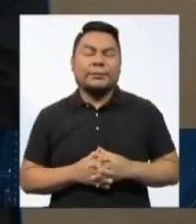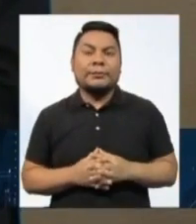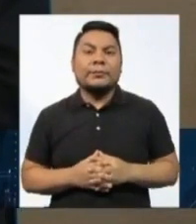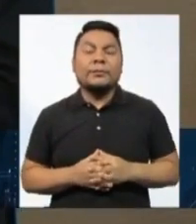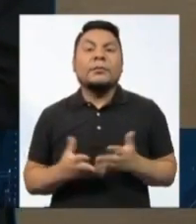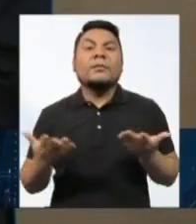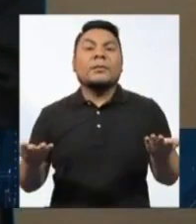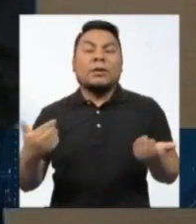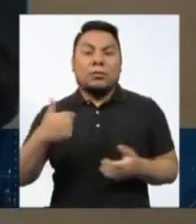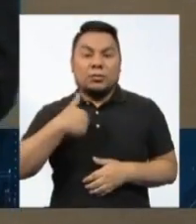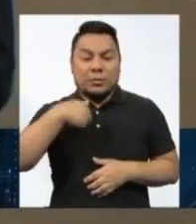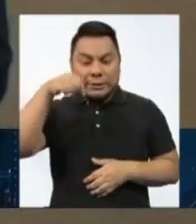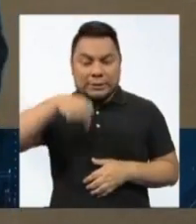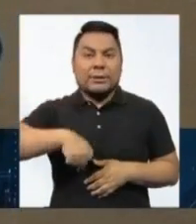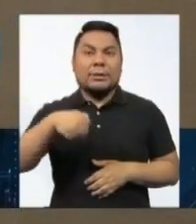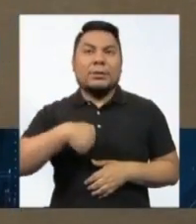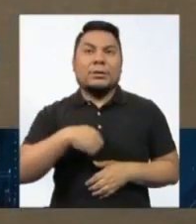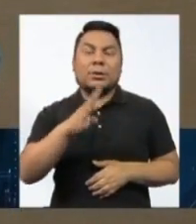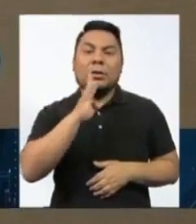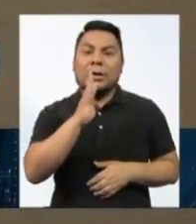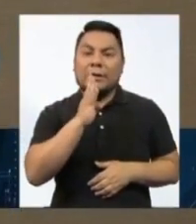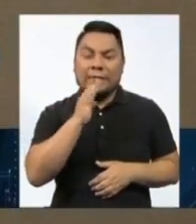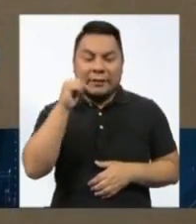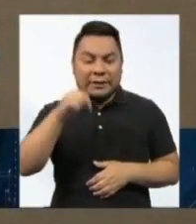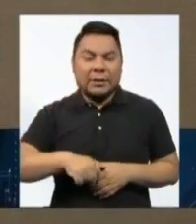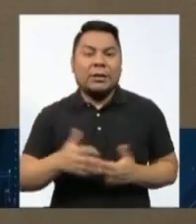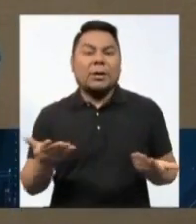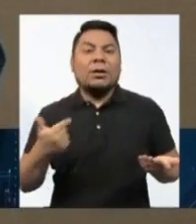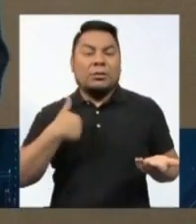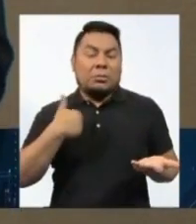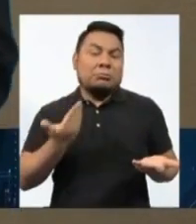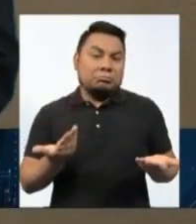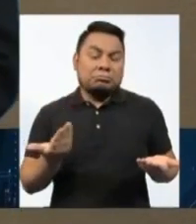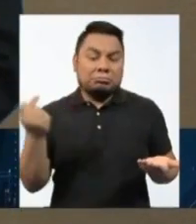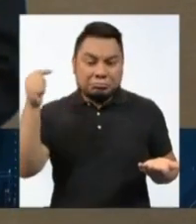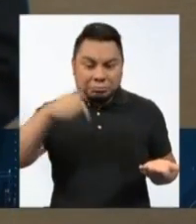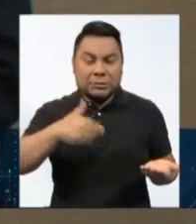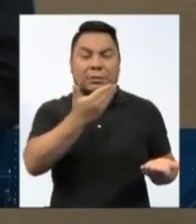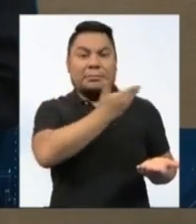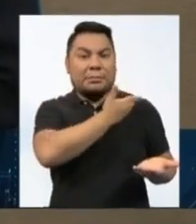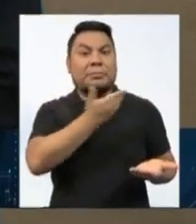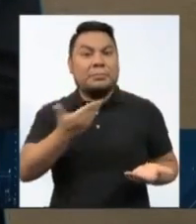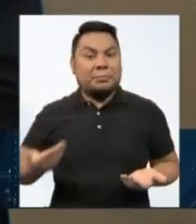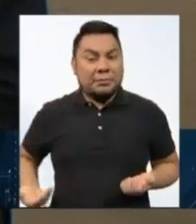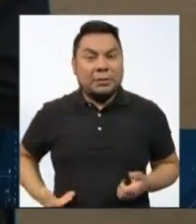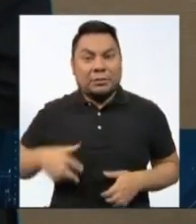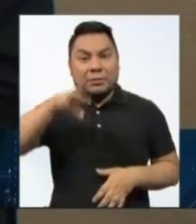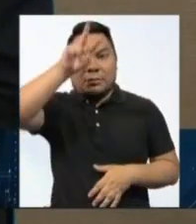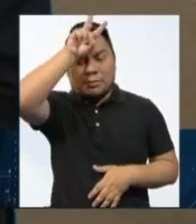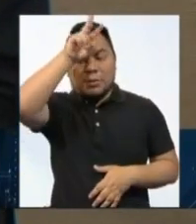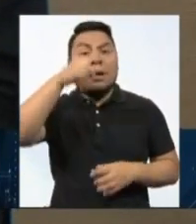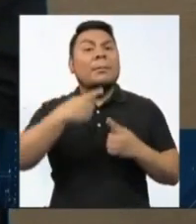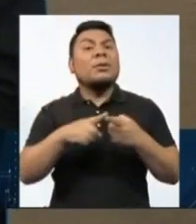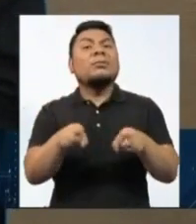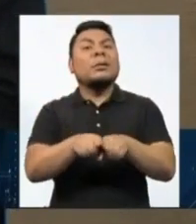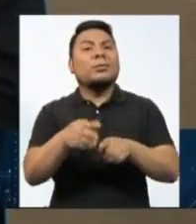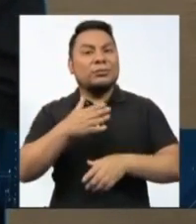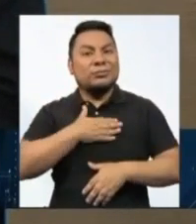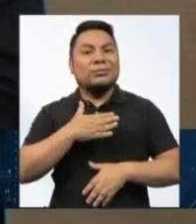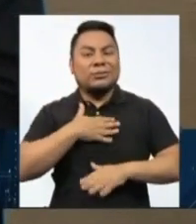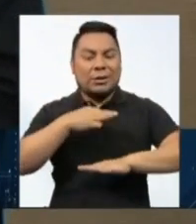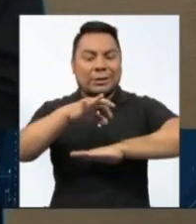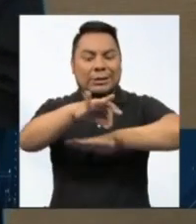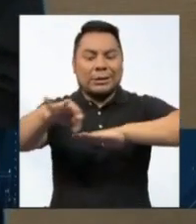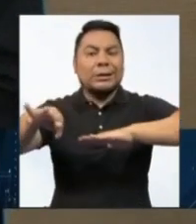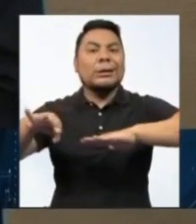aquí hablando más que como presidente del Perú, como ingeniero.